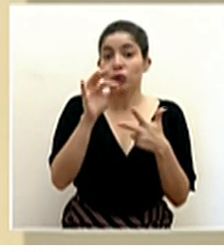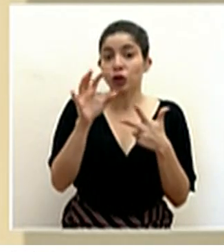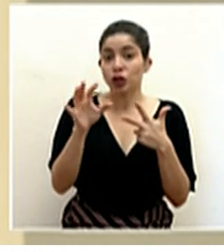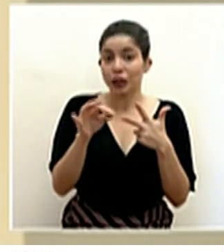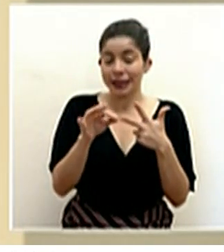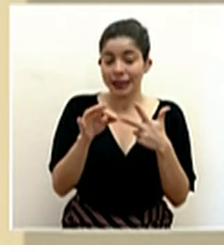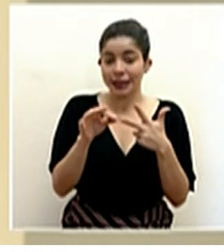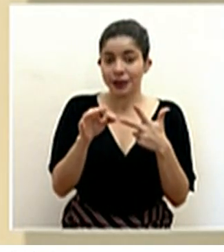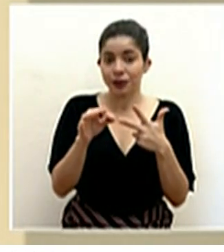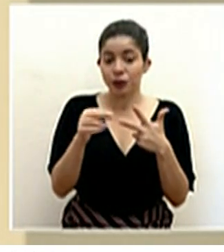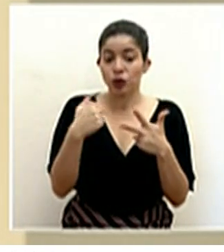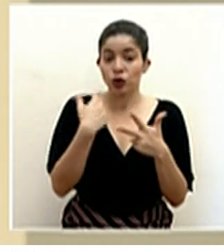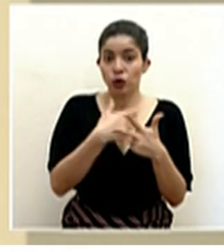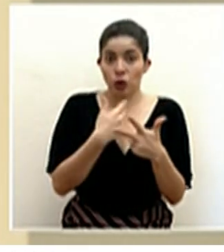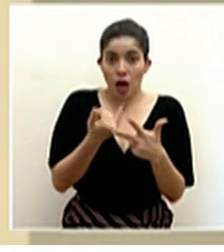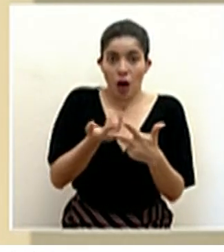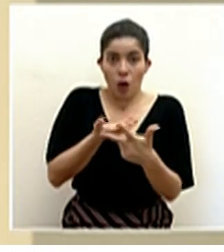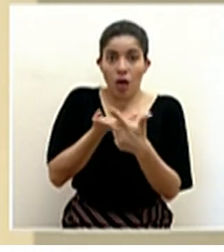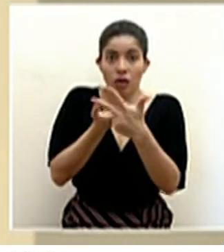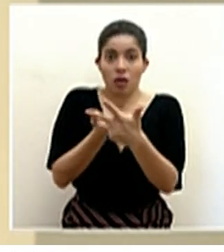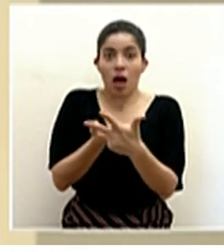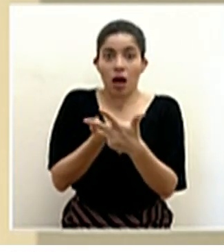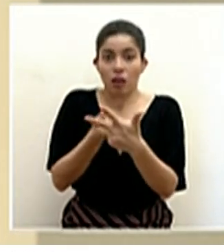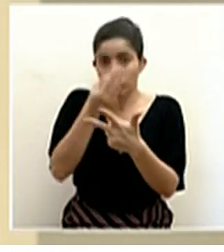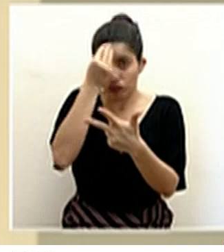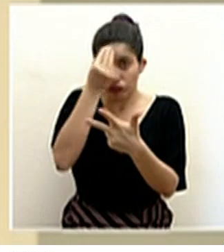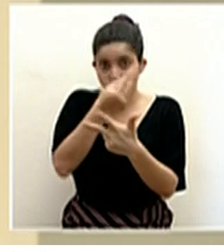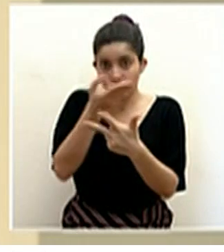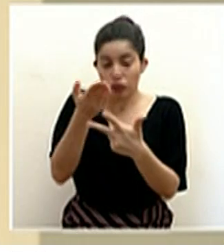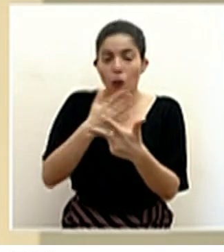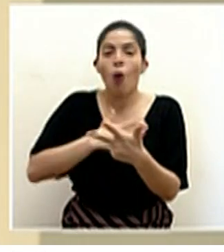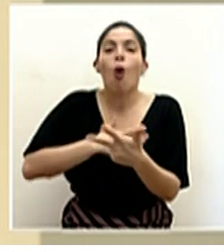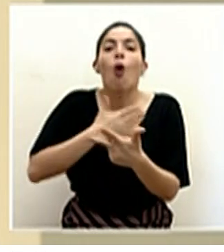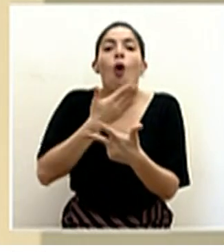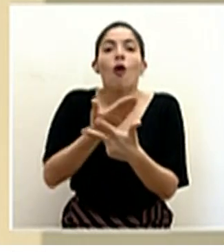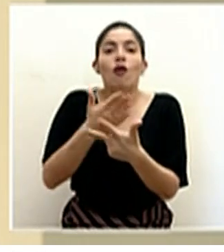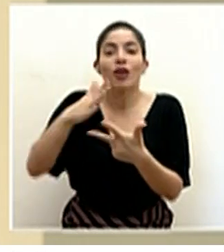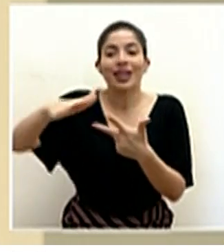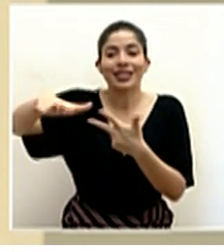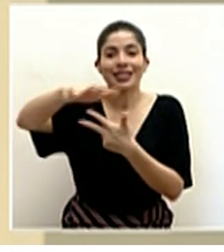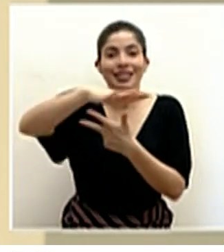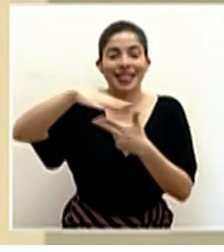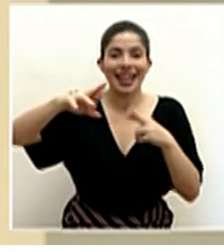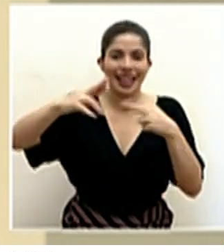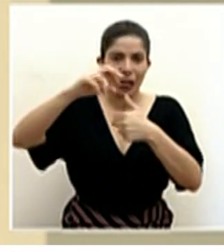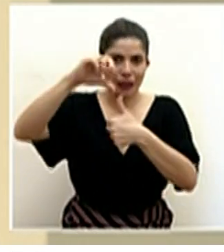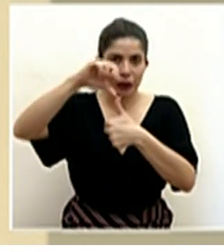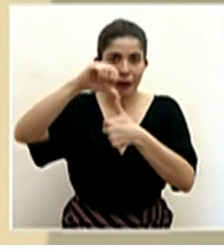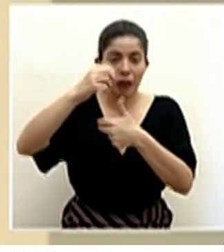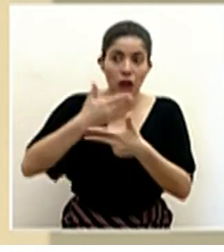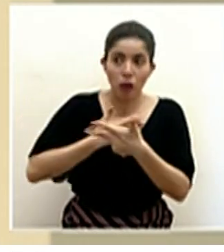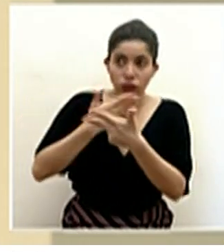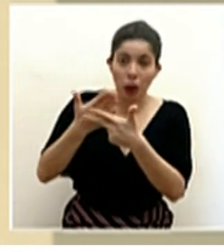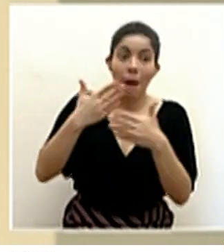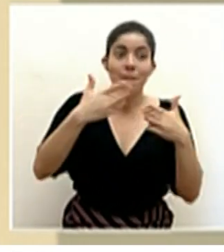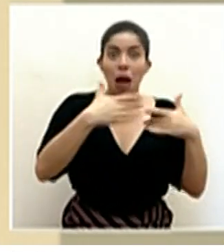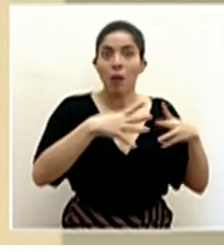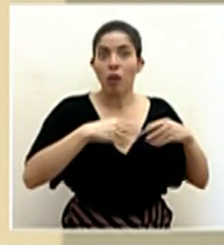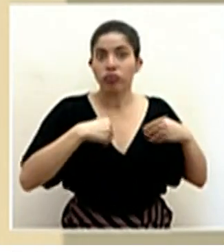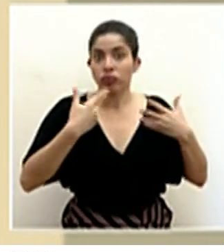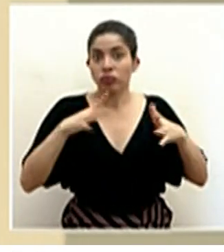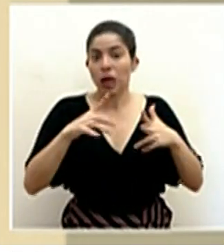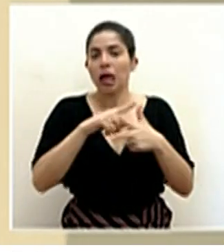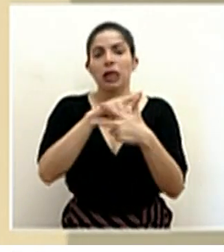estamos dando a conocer y ofreciendo a la región y que Panamá ha aceptado son